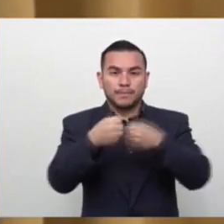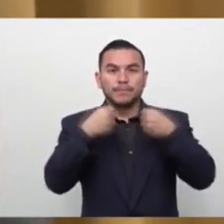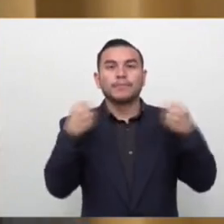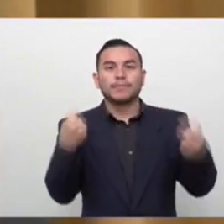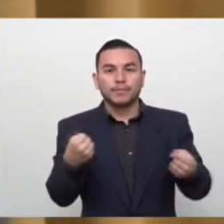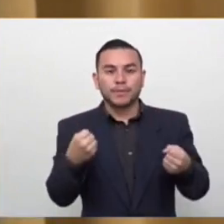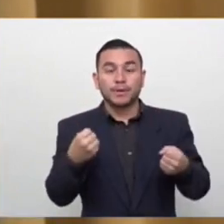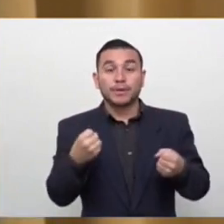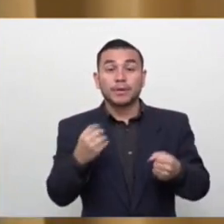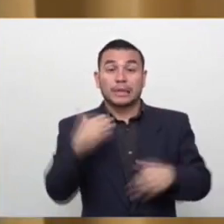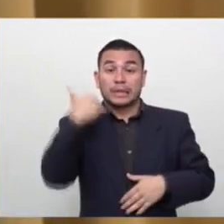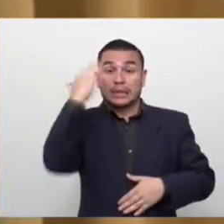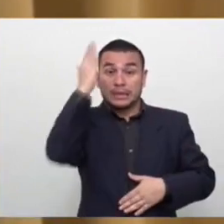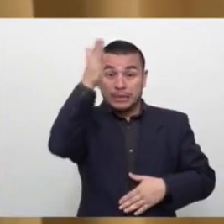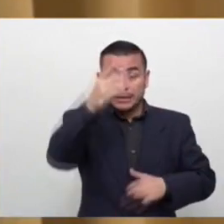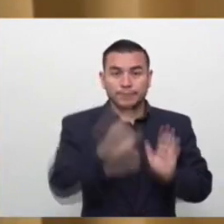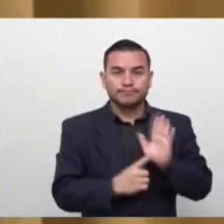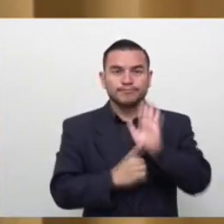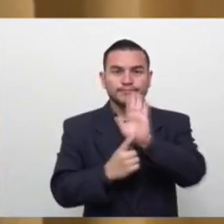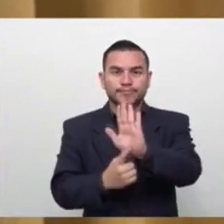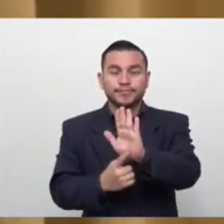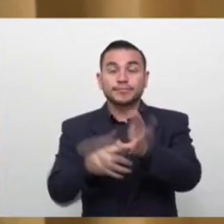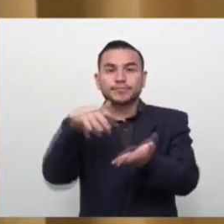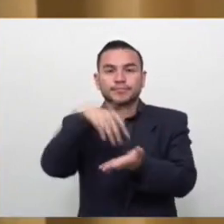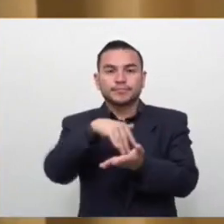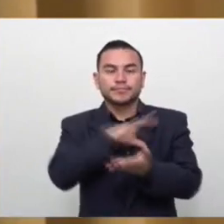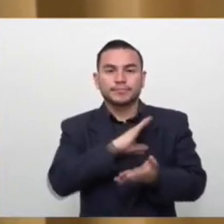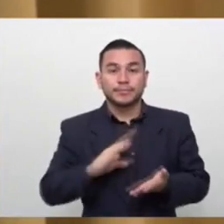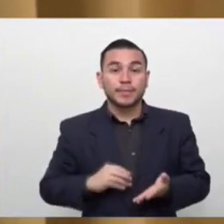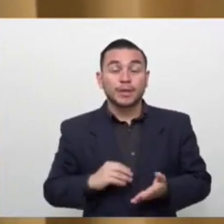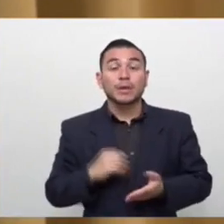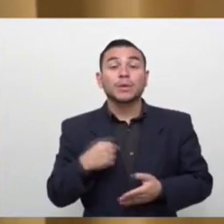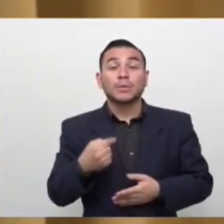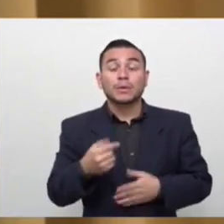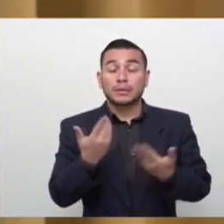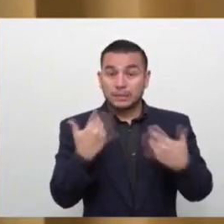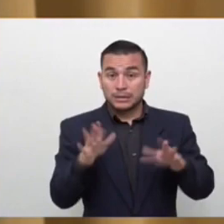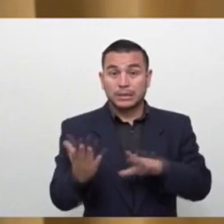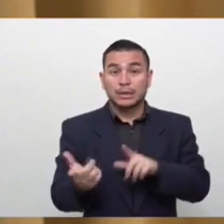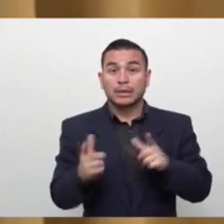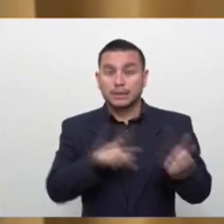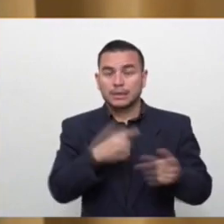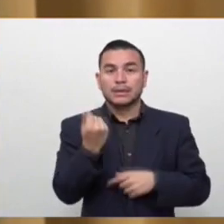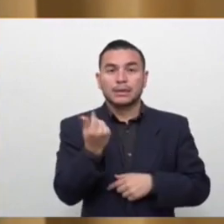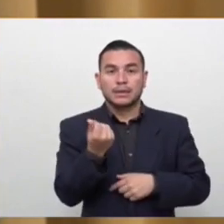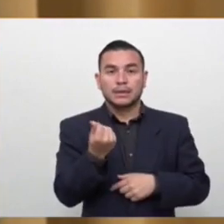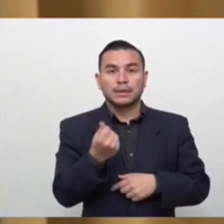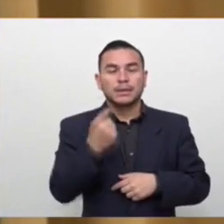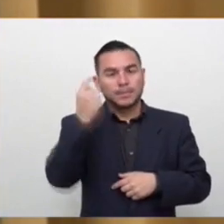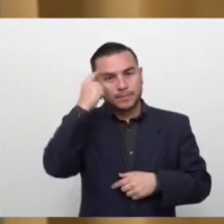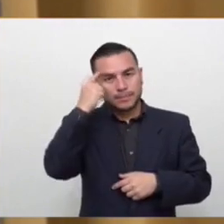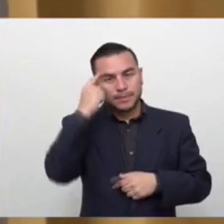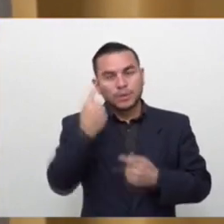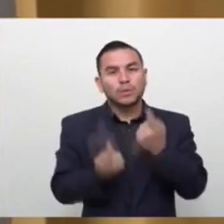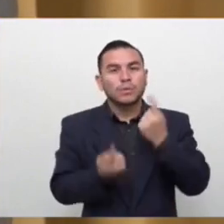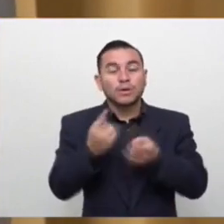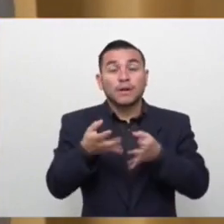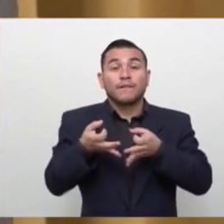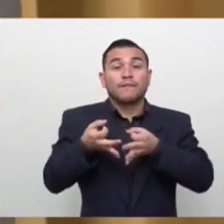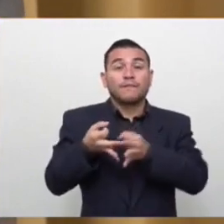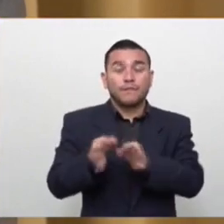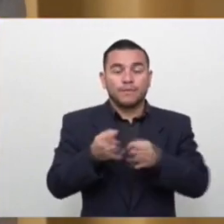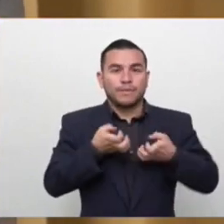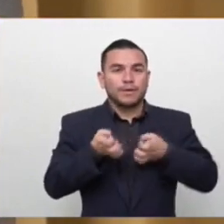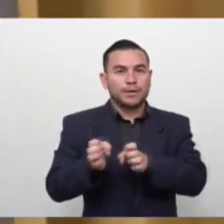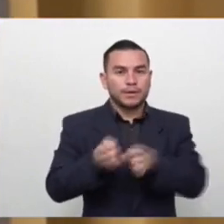y presentado digamos a la ciudadanía en el momento pues que que consideremos cuáles van a ser